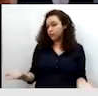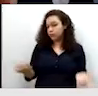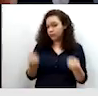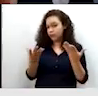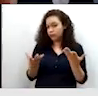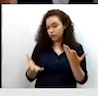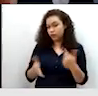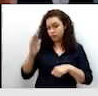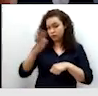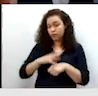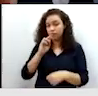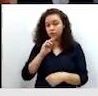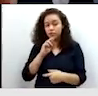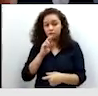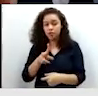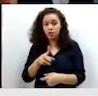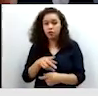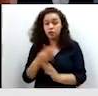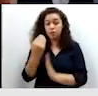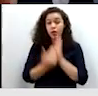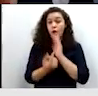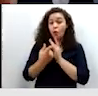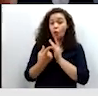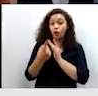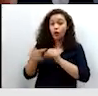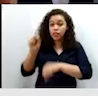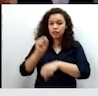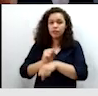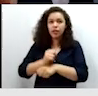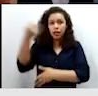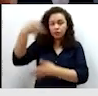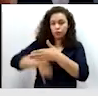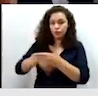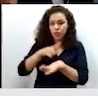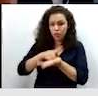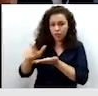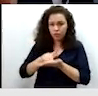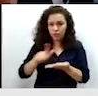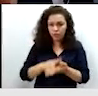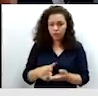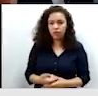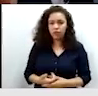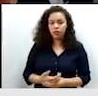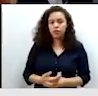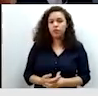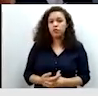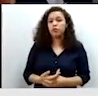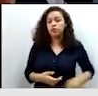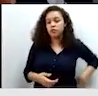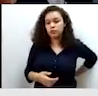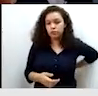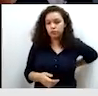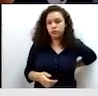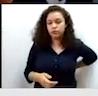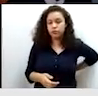que se haga mínimo a la semana, el exhaustivo de esa campana. Porque ahorita lo que sí ya nos ha